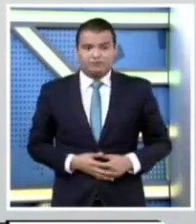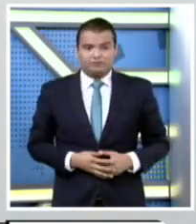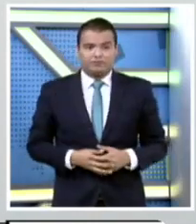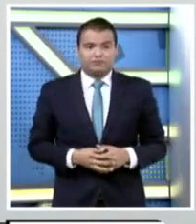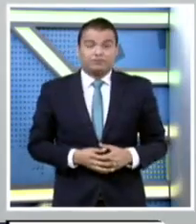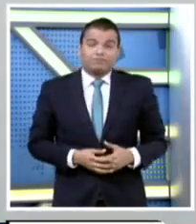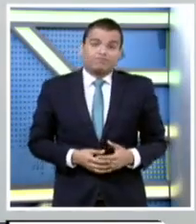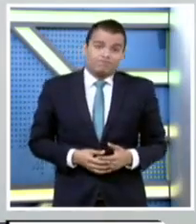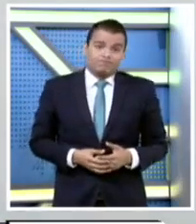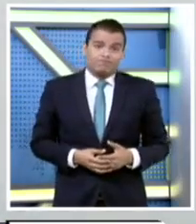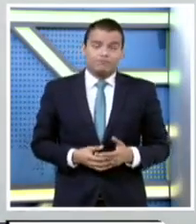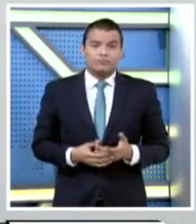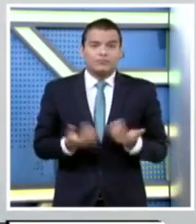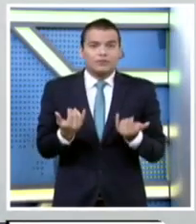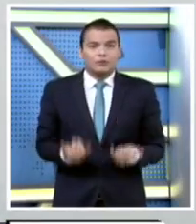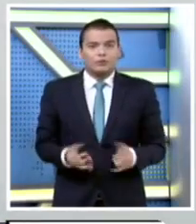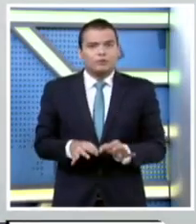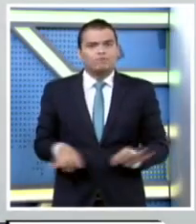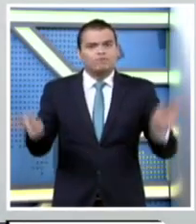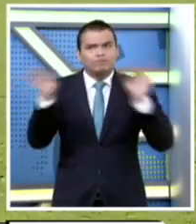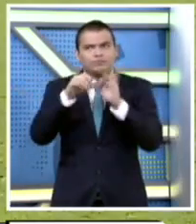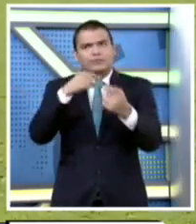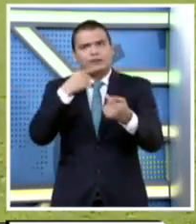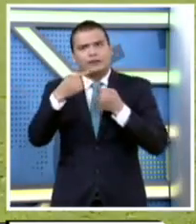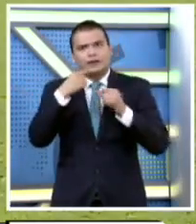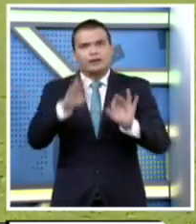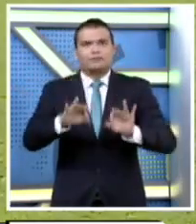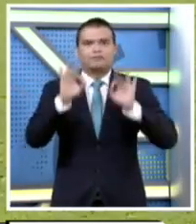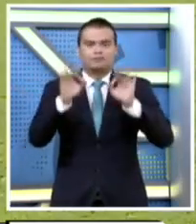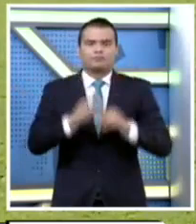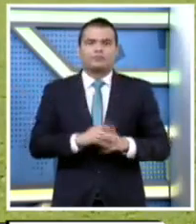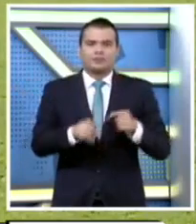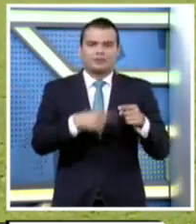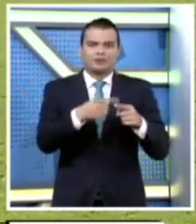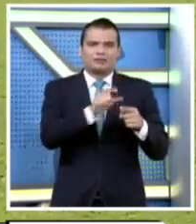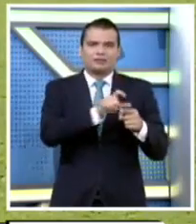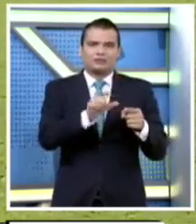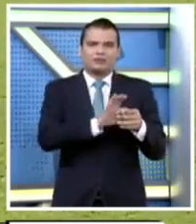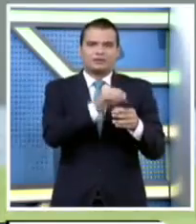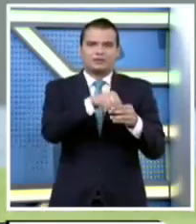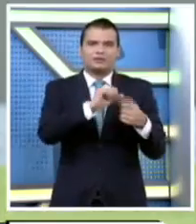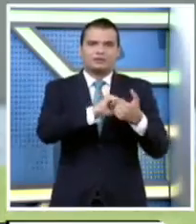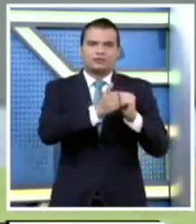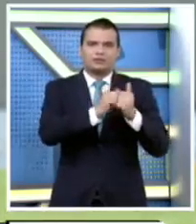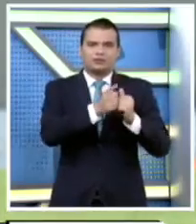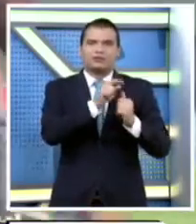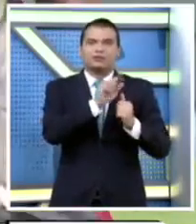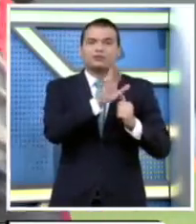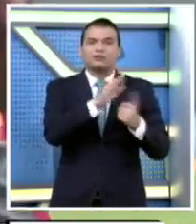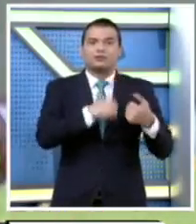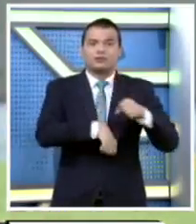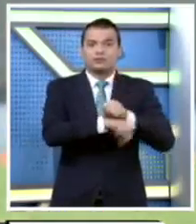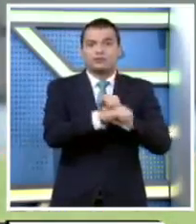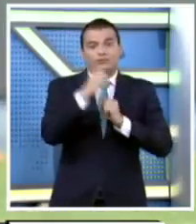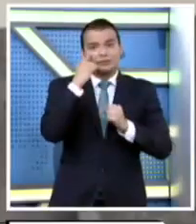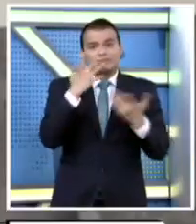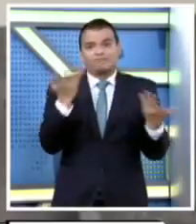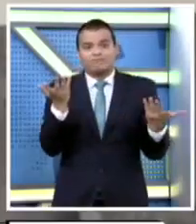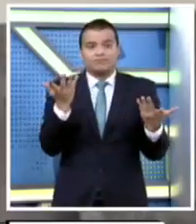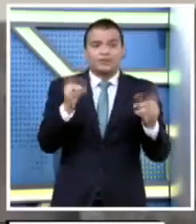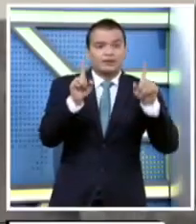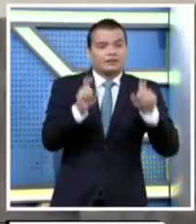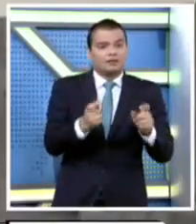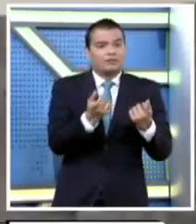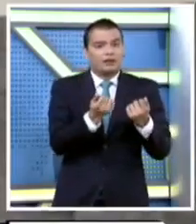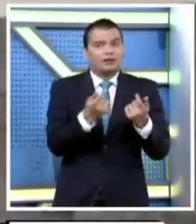República. Y hay que mantener unas buenas relaciones. Entre exjugadores hay posturas divididas por lo económico y la salud. Y lo